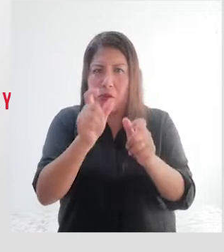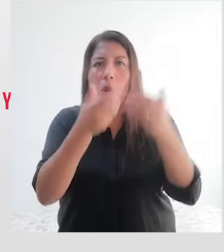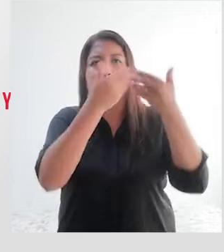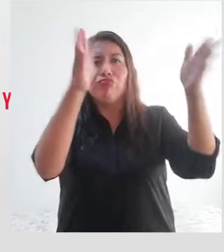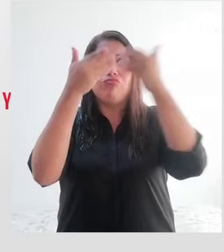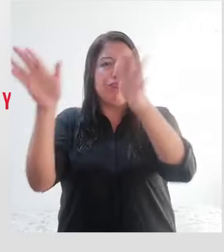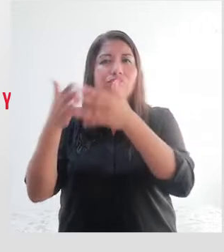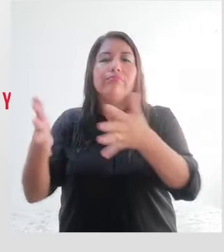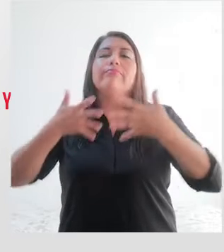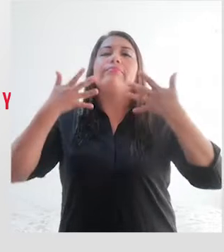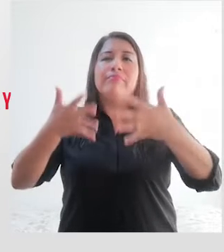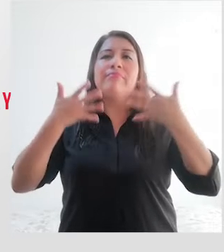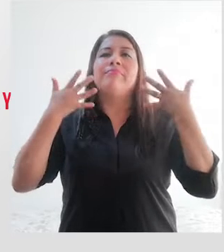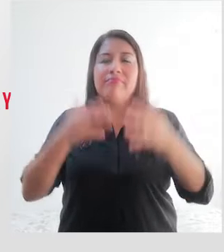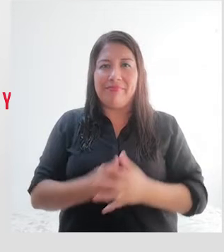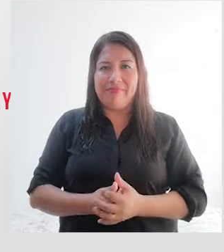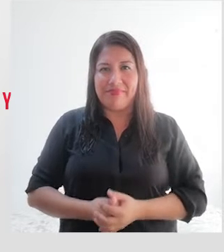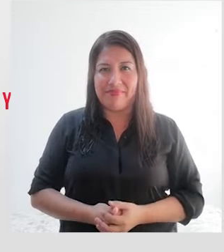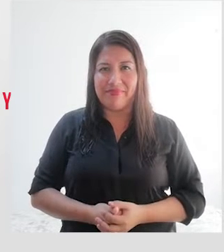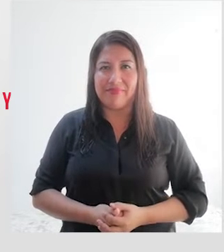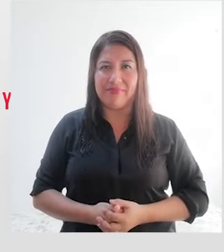espacios abiertos como los patios.